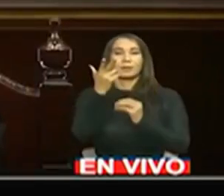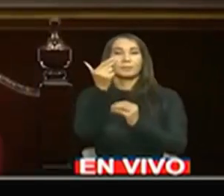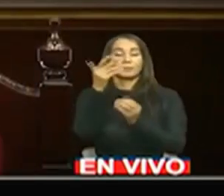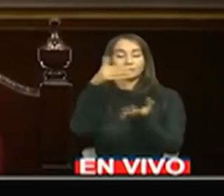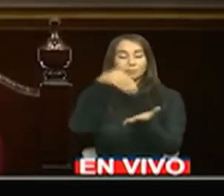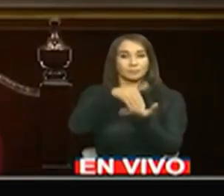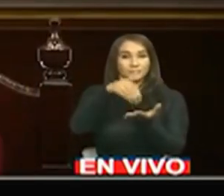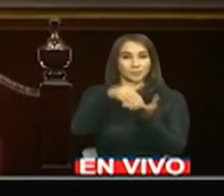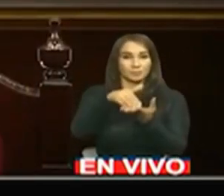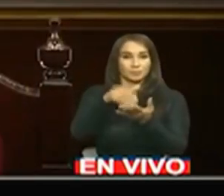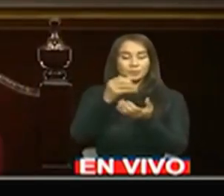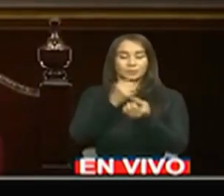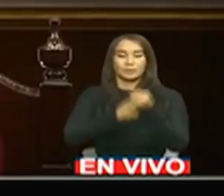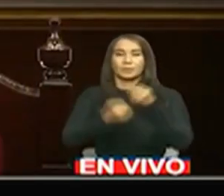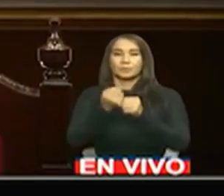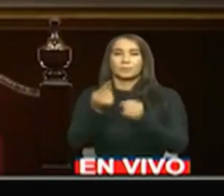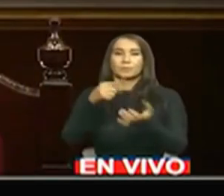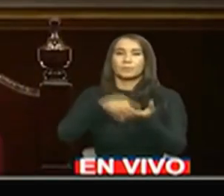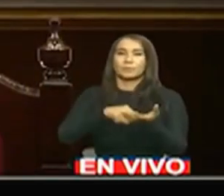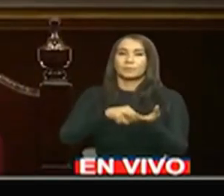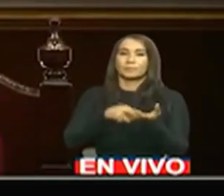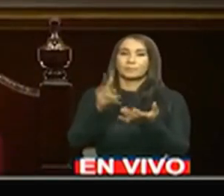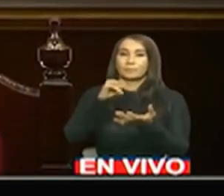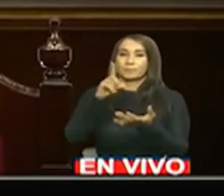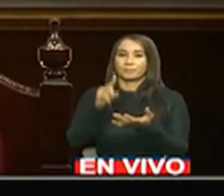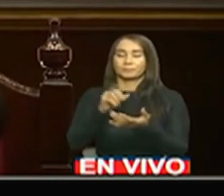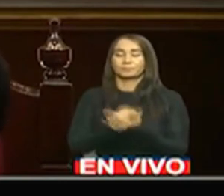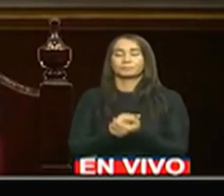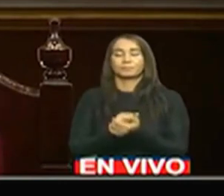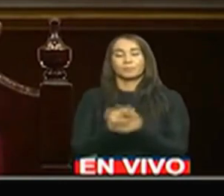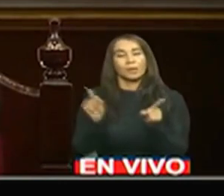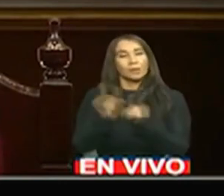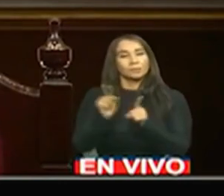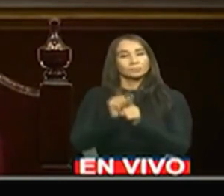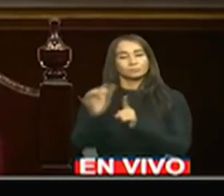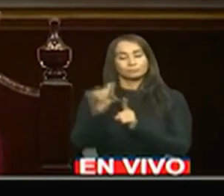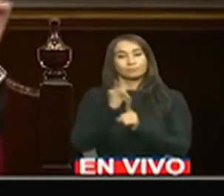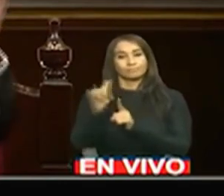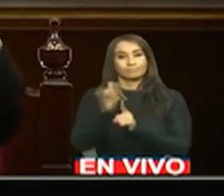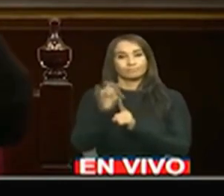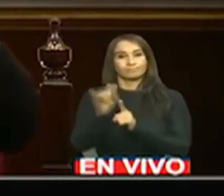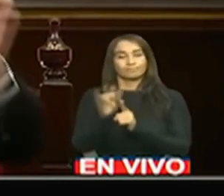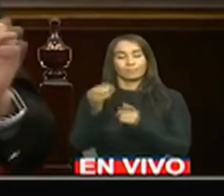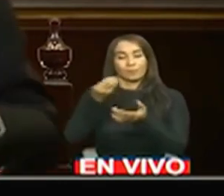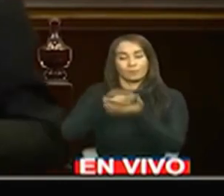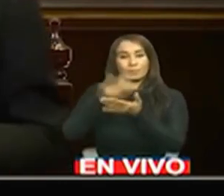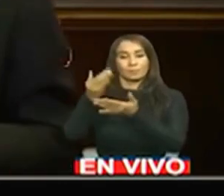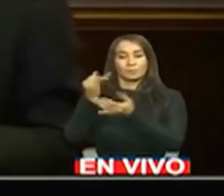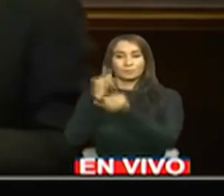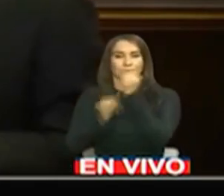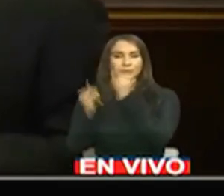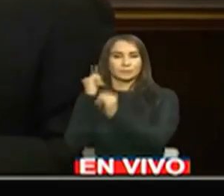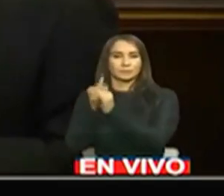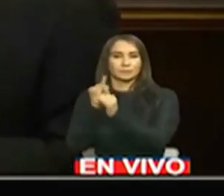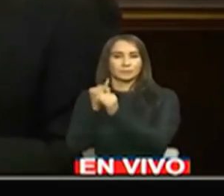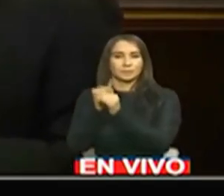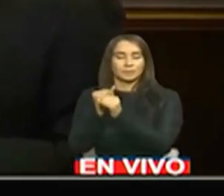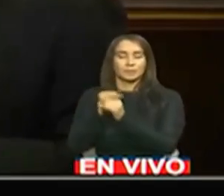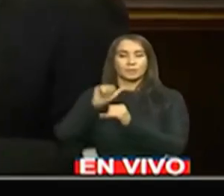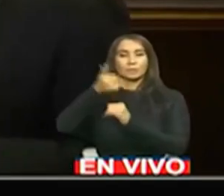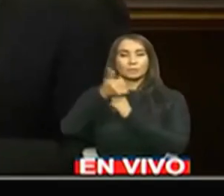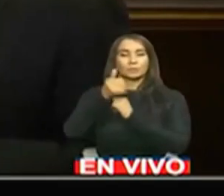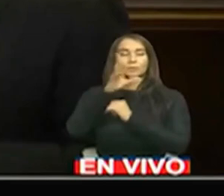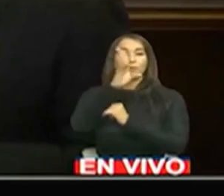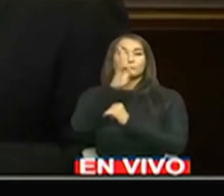año 2021. Igualmente, el incremento de los precios internacionales en aproximadamente